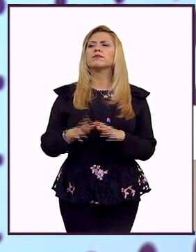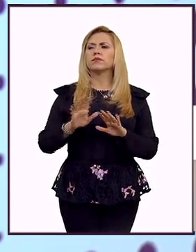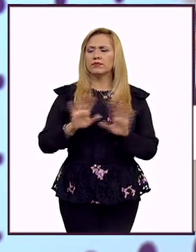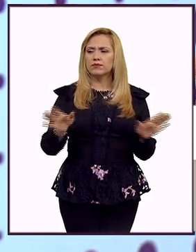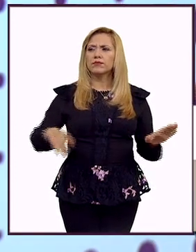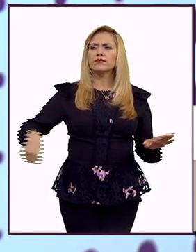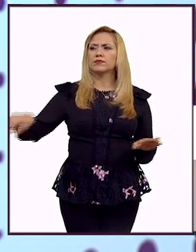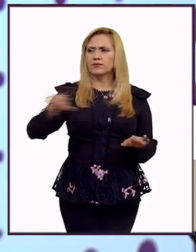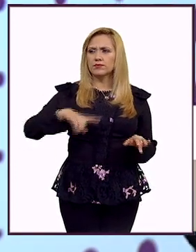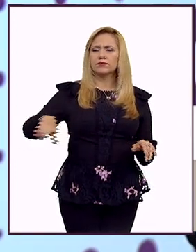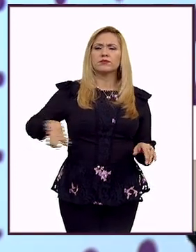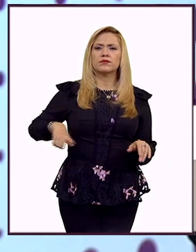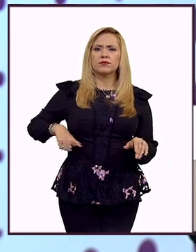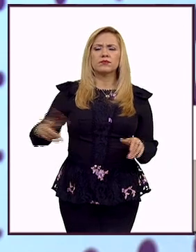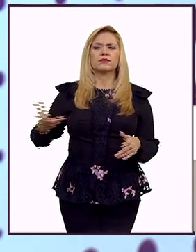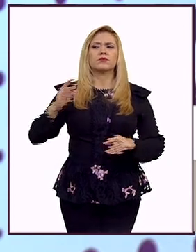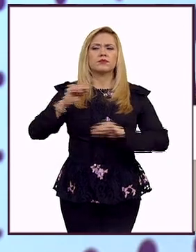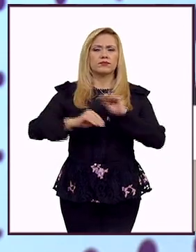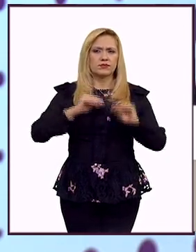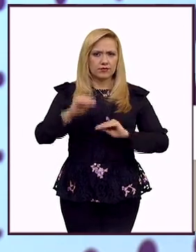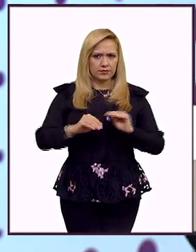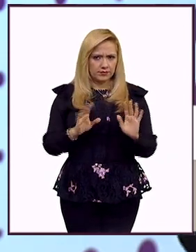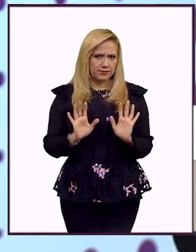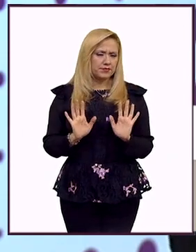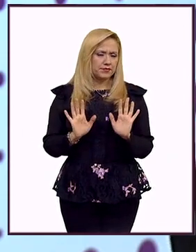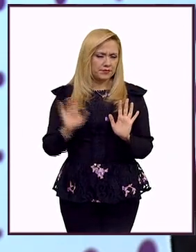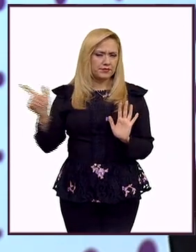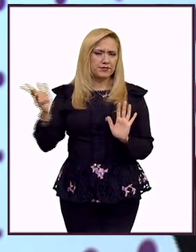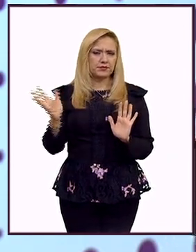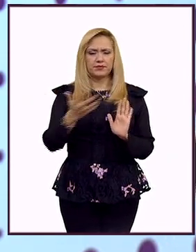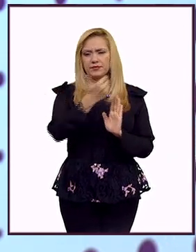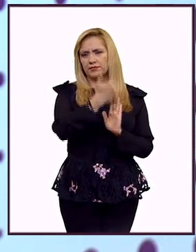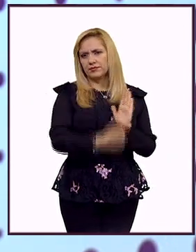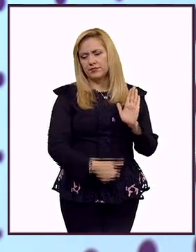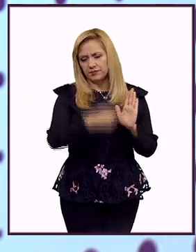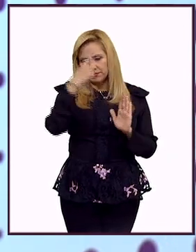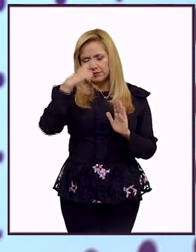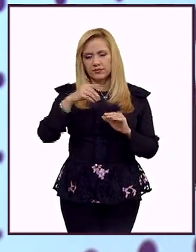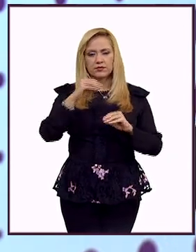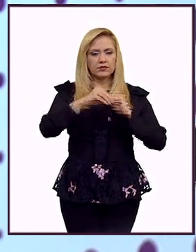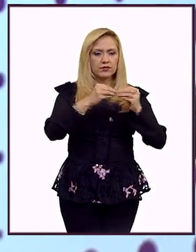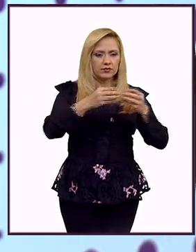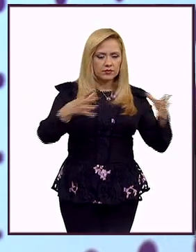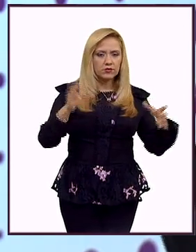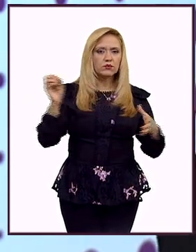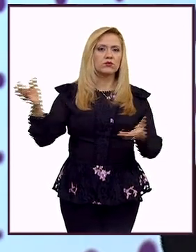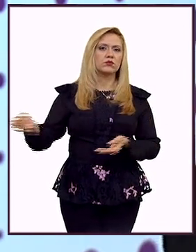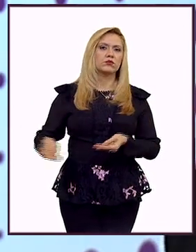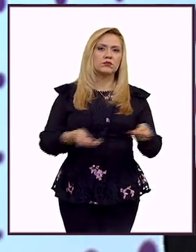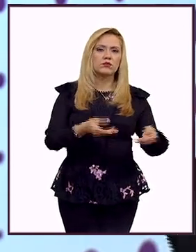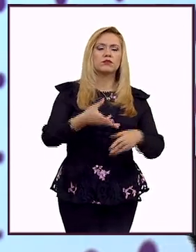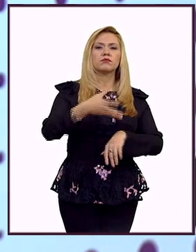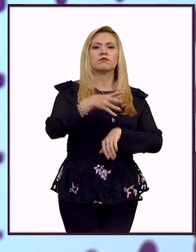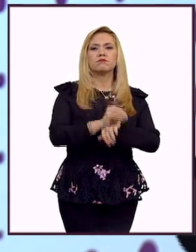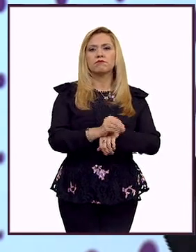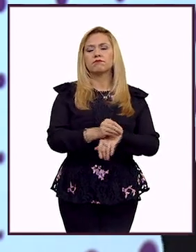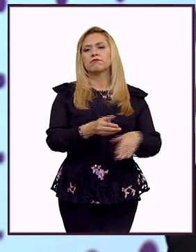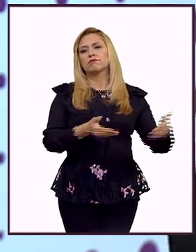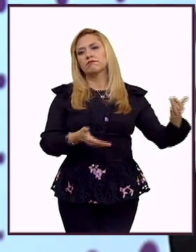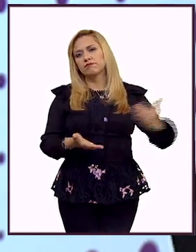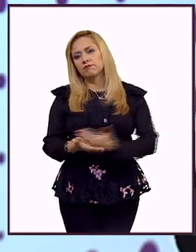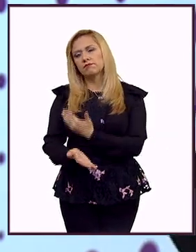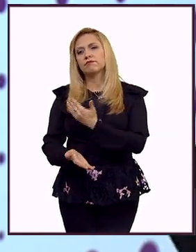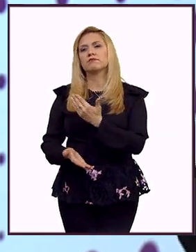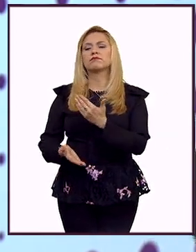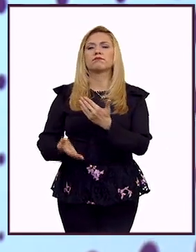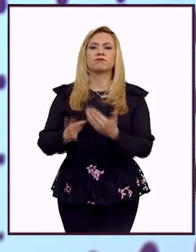Estado diseña políticas públicas, ¿no? O establece un modelo de desarrollo, o introduce o permite la entrada de actores